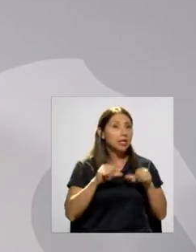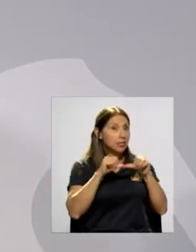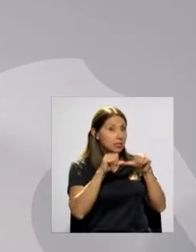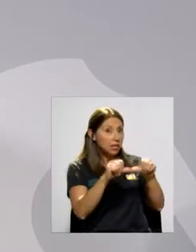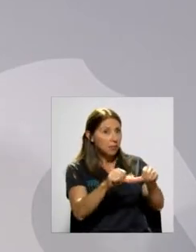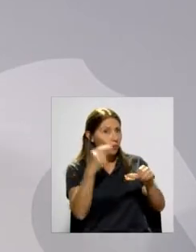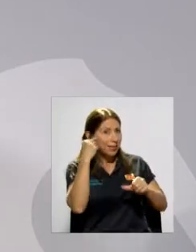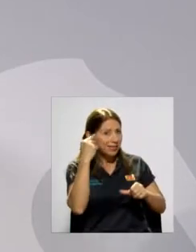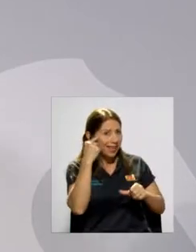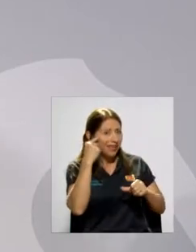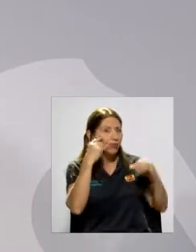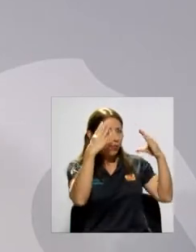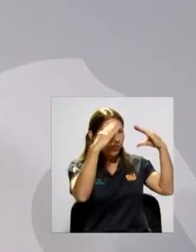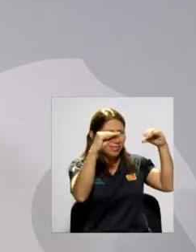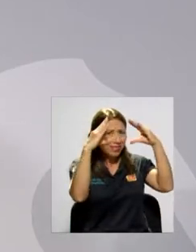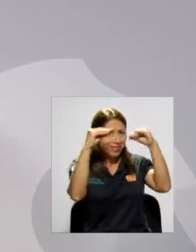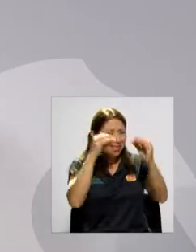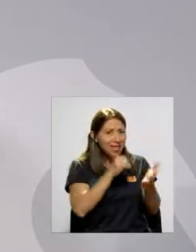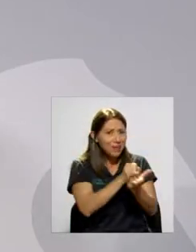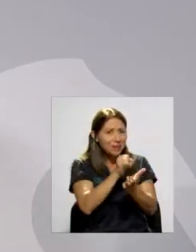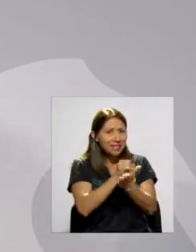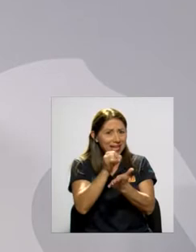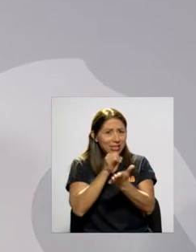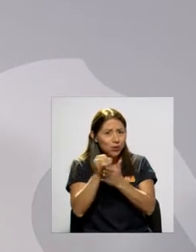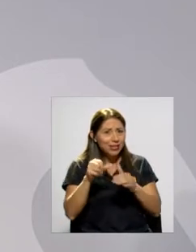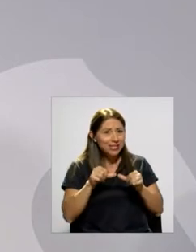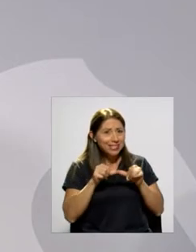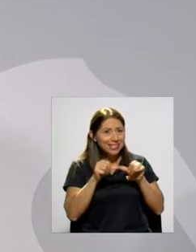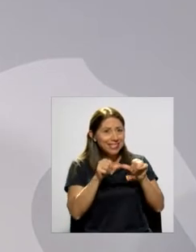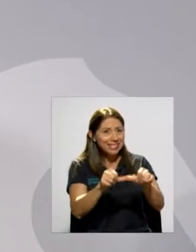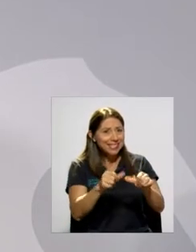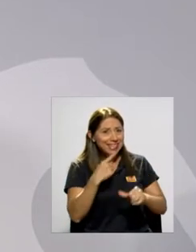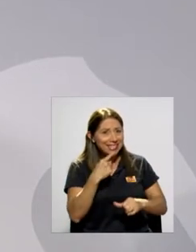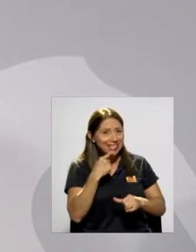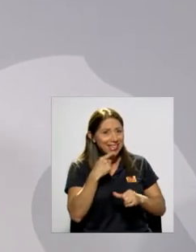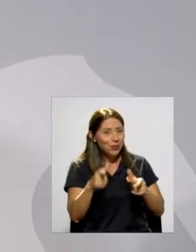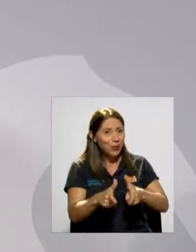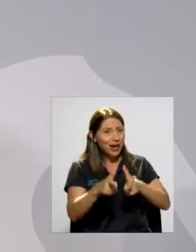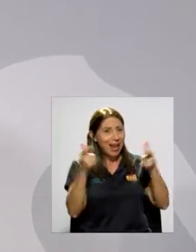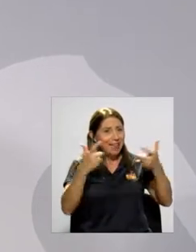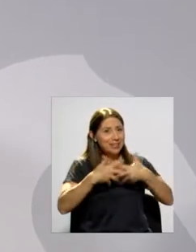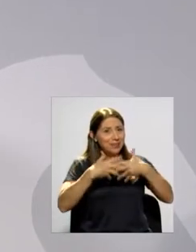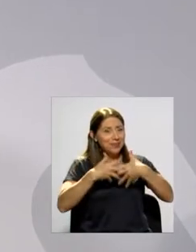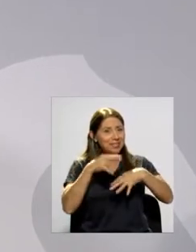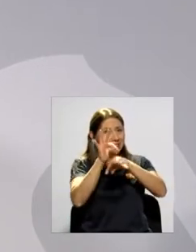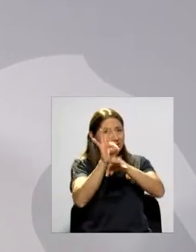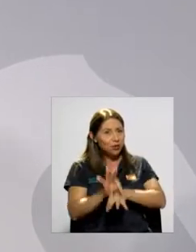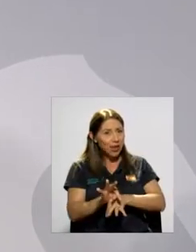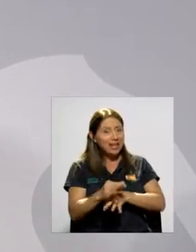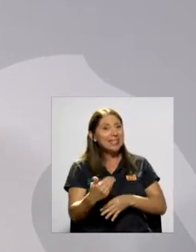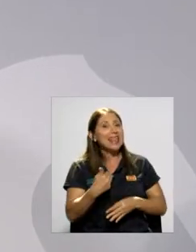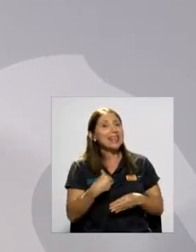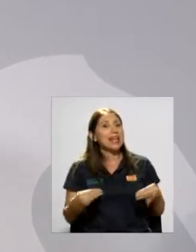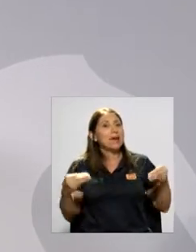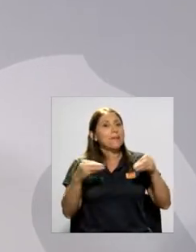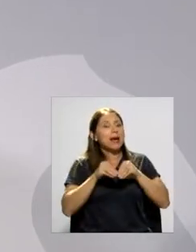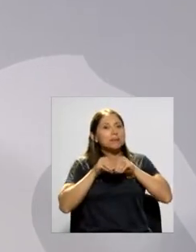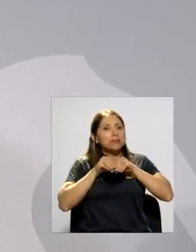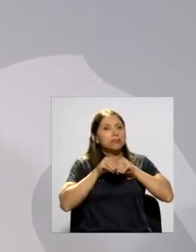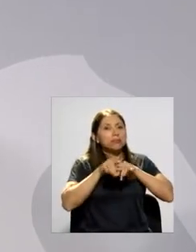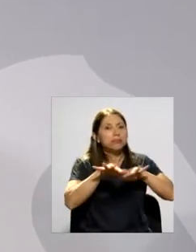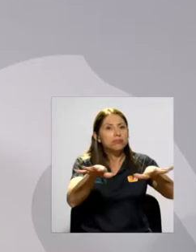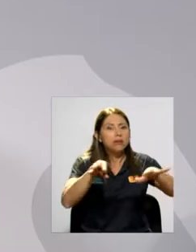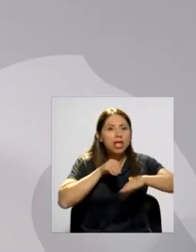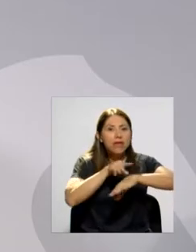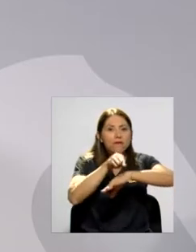nos siguen diciendo que son los grandes medios tradicionales los que tienen la mayor influencia en la